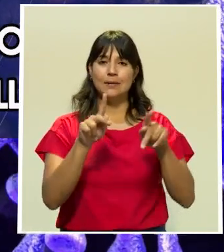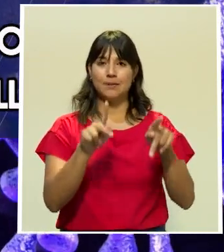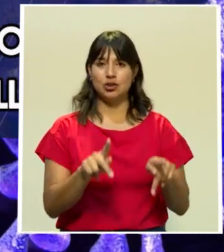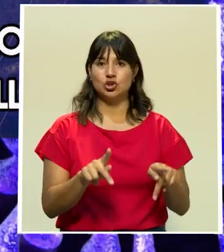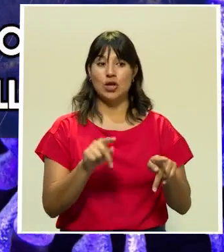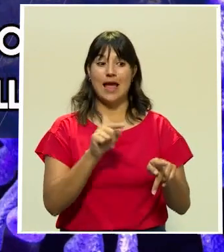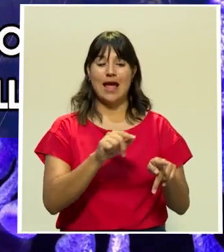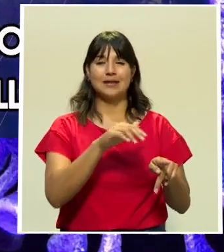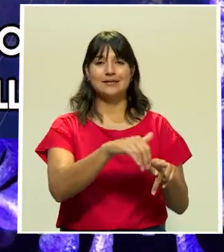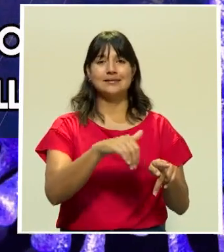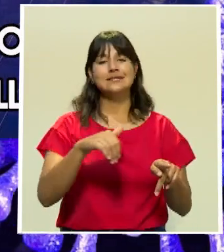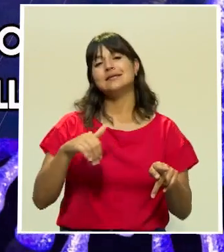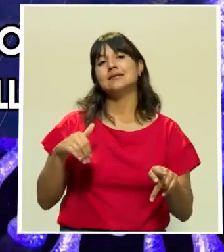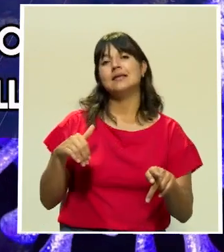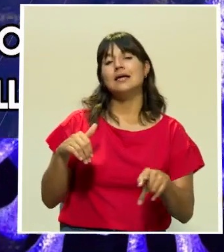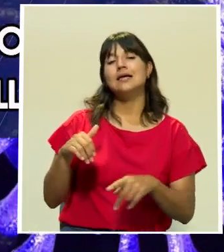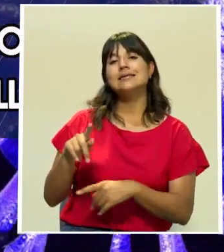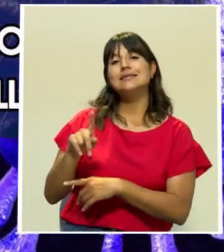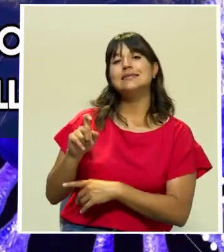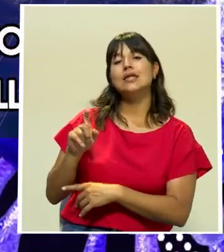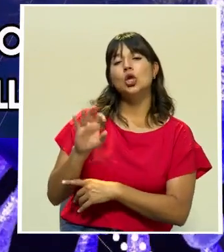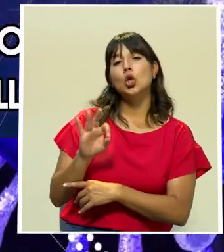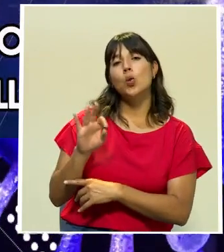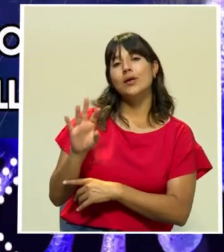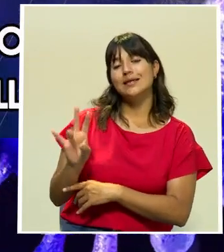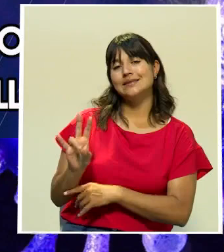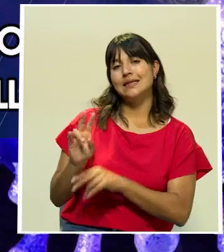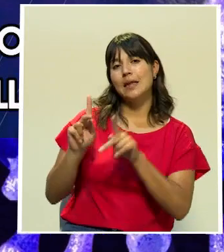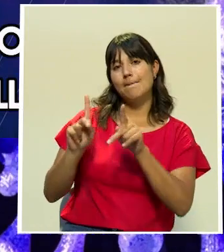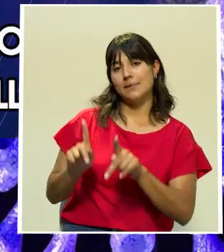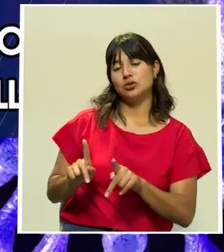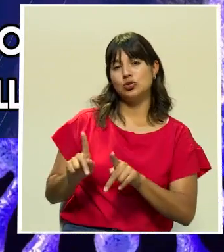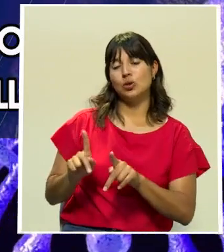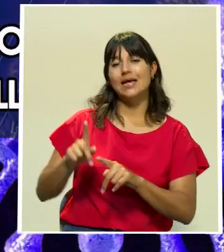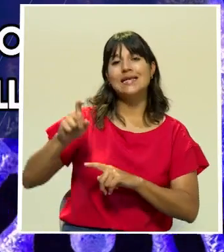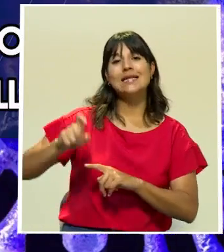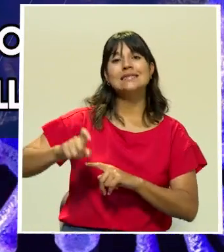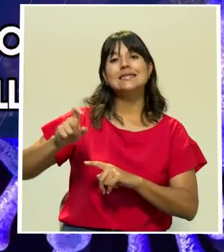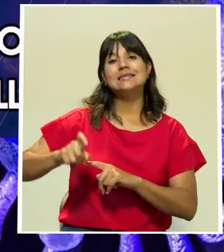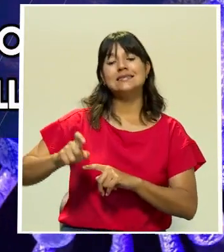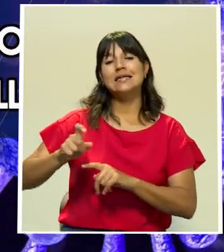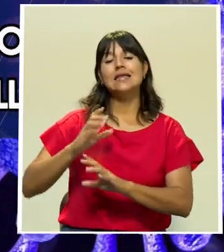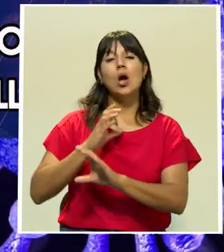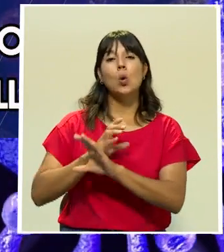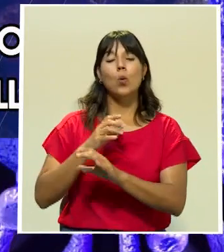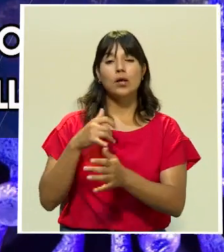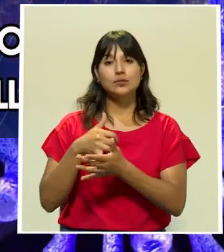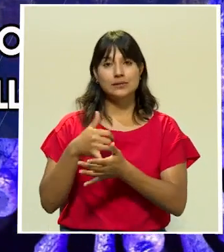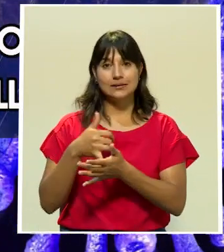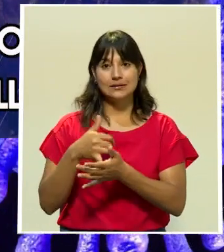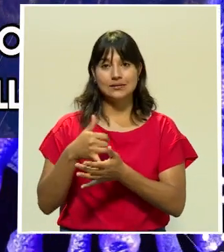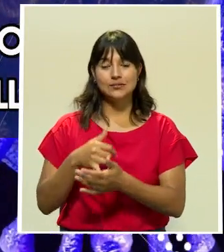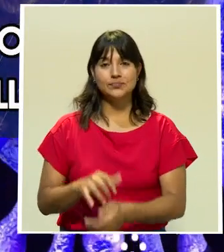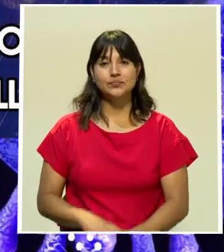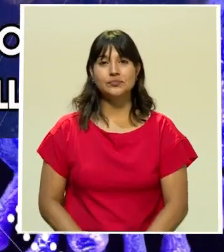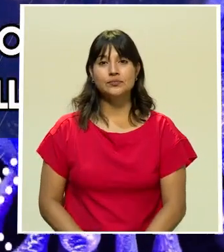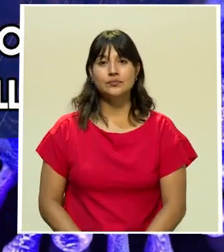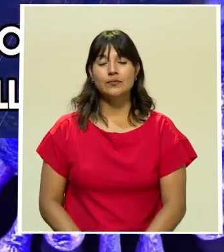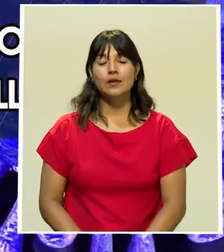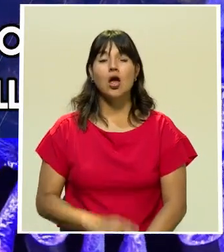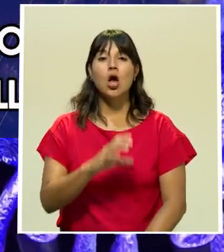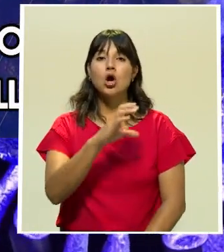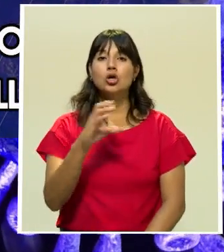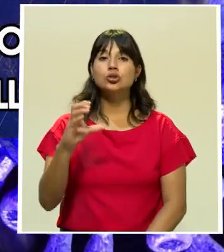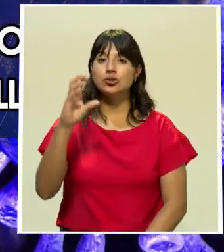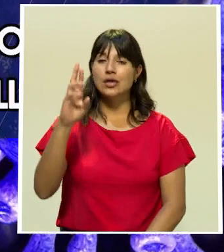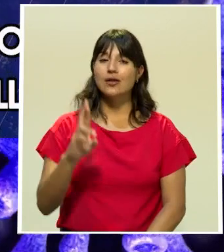personas, de las cuales 197 requieren de una unidad de cuidados intensivos. El